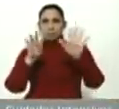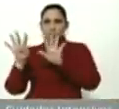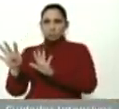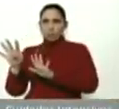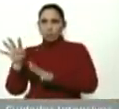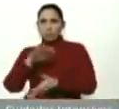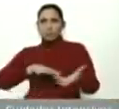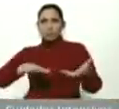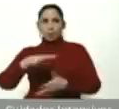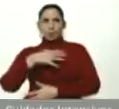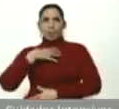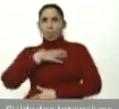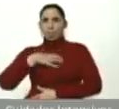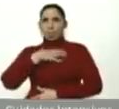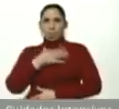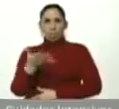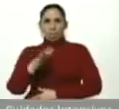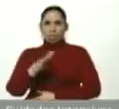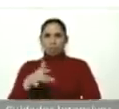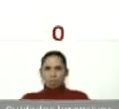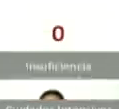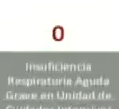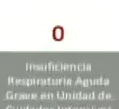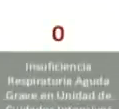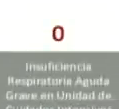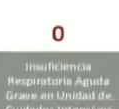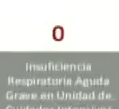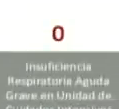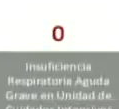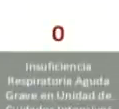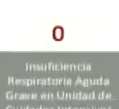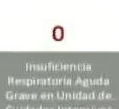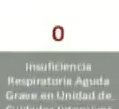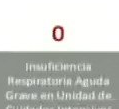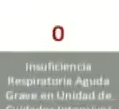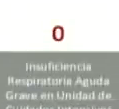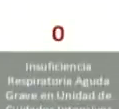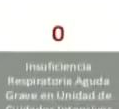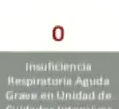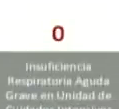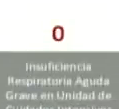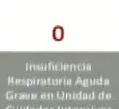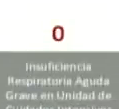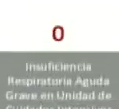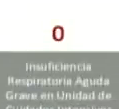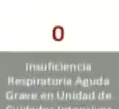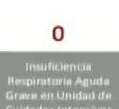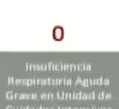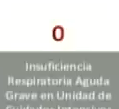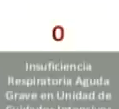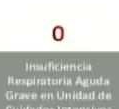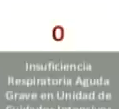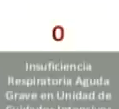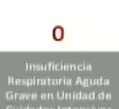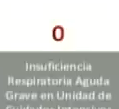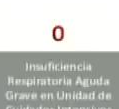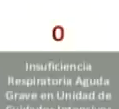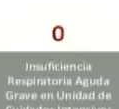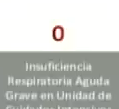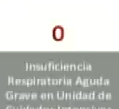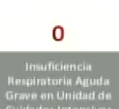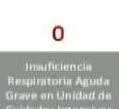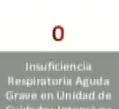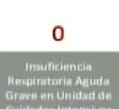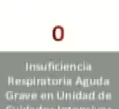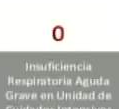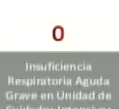insuficiencia respiratoria aguda leve, 22 fallecidos, 10 con insuficiencia respiratoria aguda moderada, y en este momento no